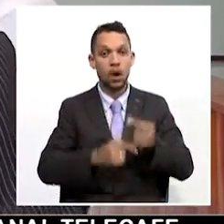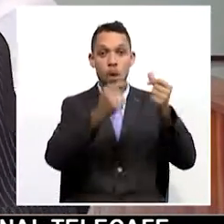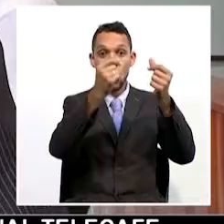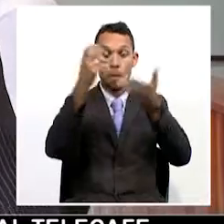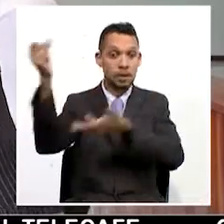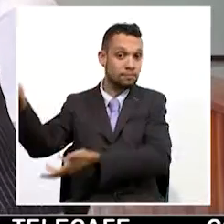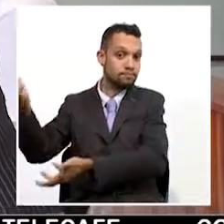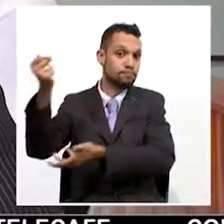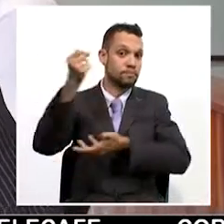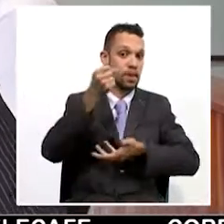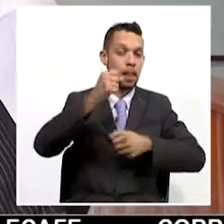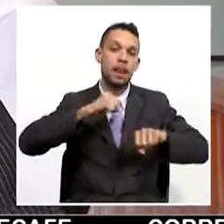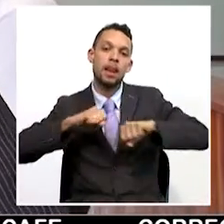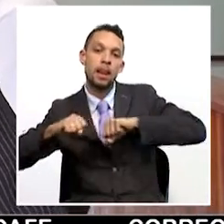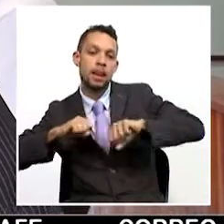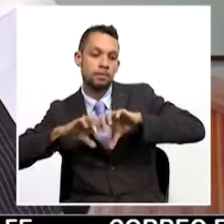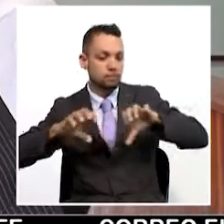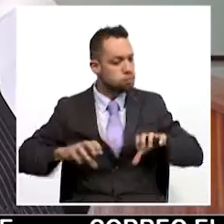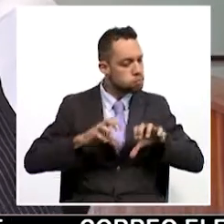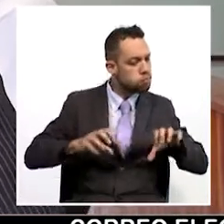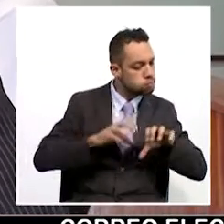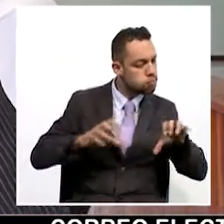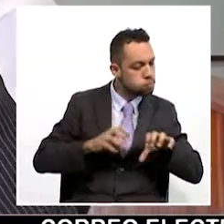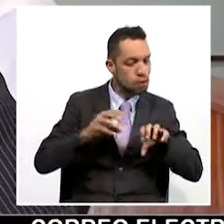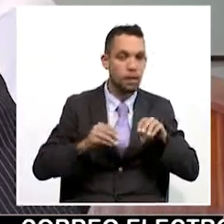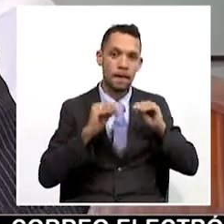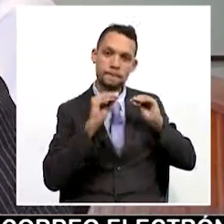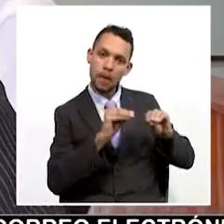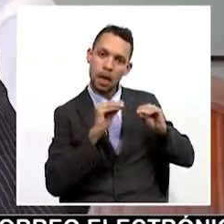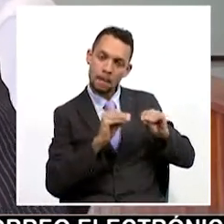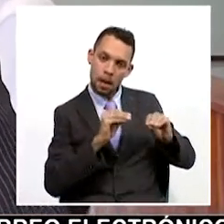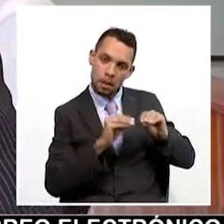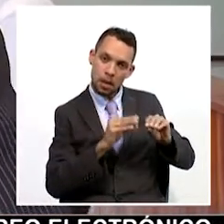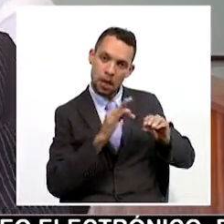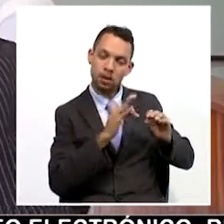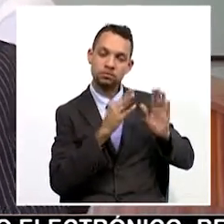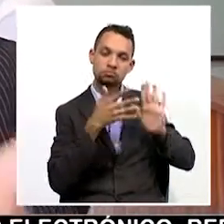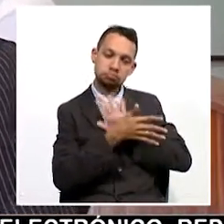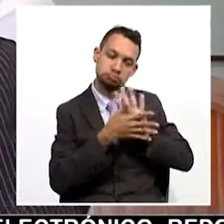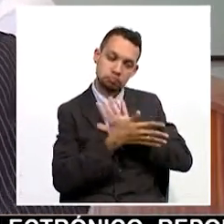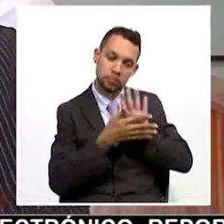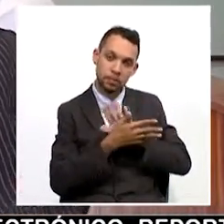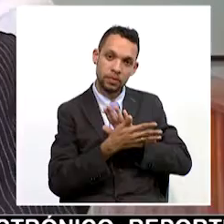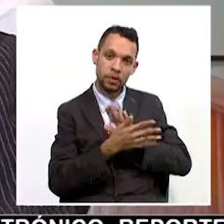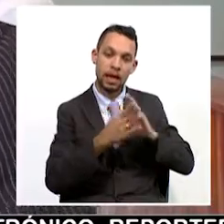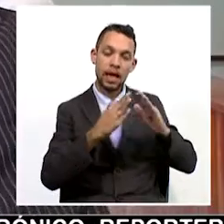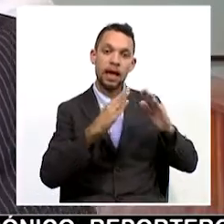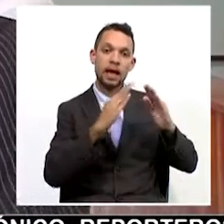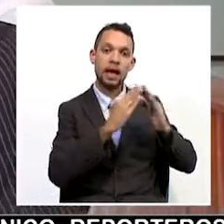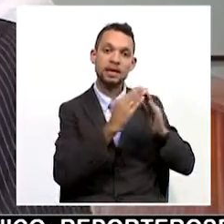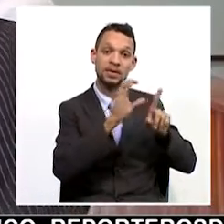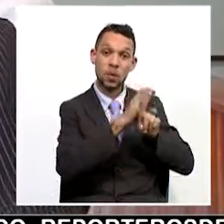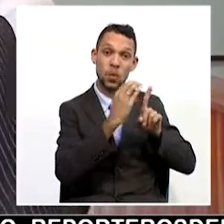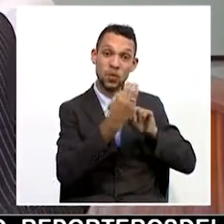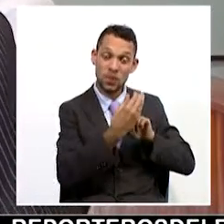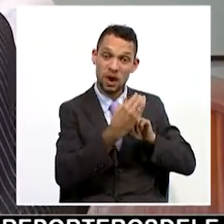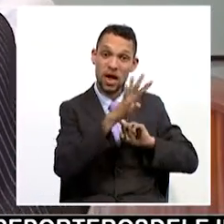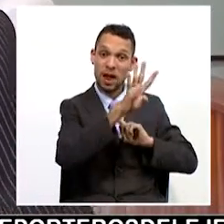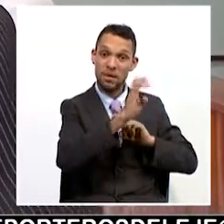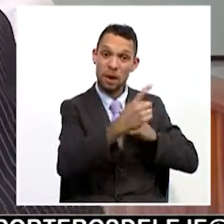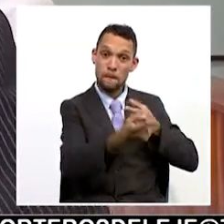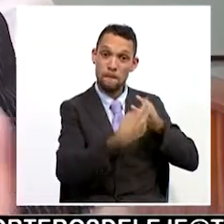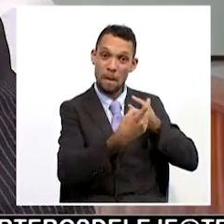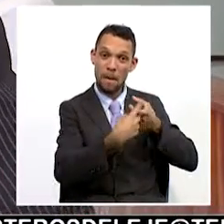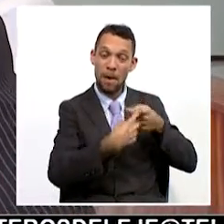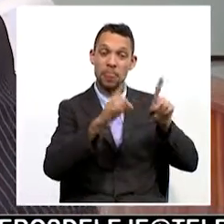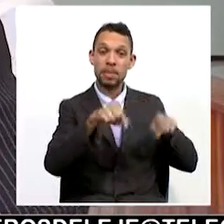a la dinámica de lo que es los talleres, con la dinámica que es las nueve casas de, las nueve que hacen parte de la red de